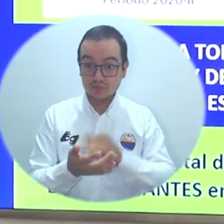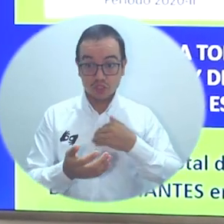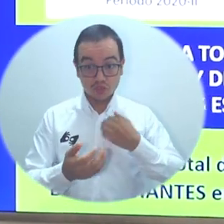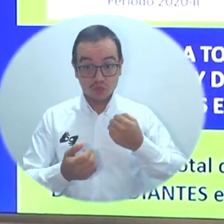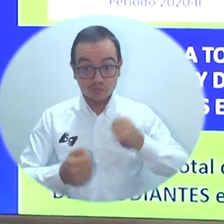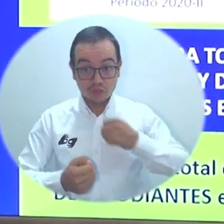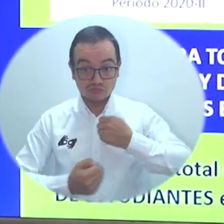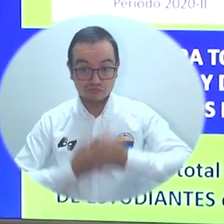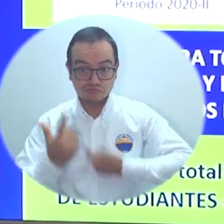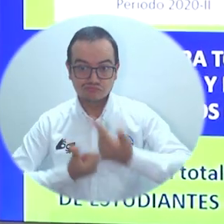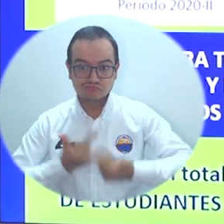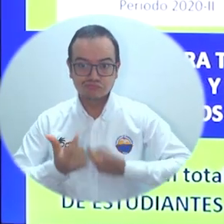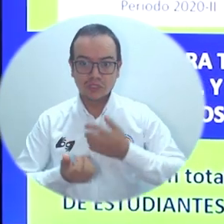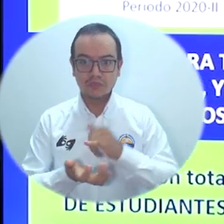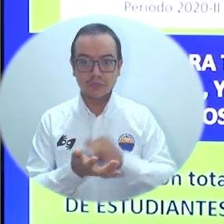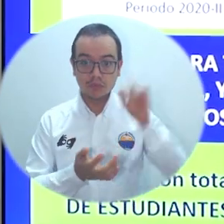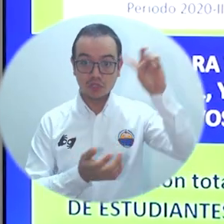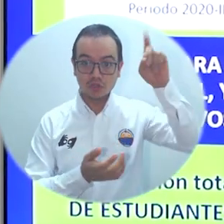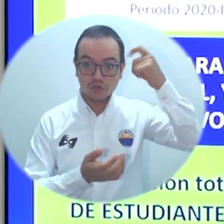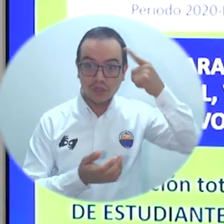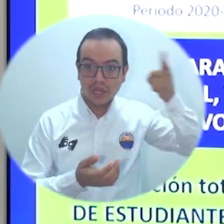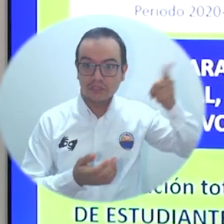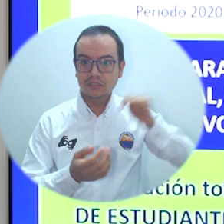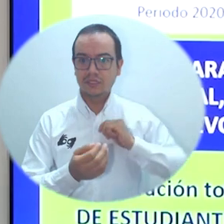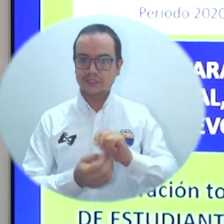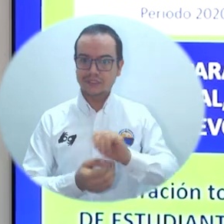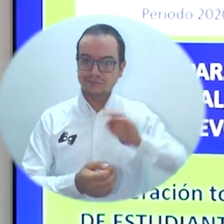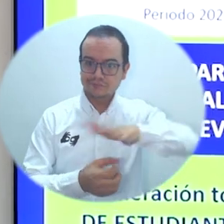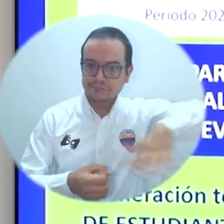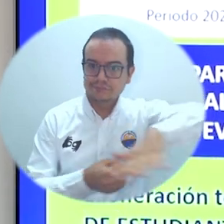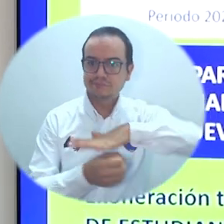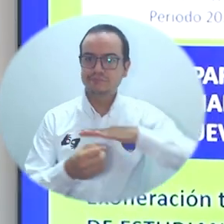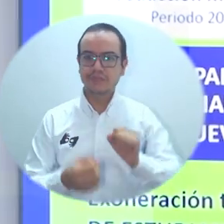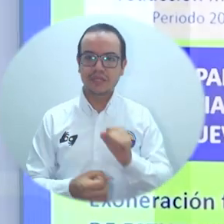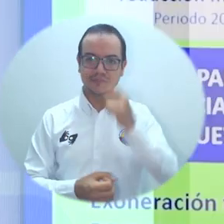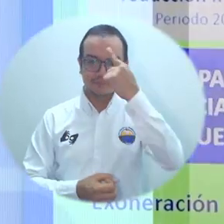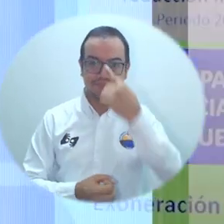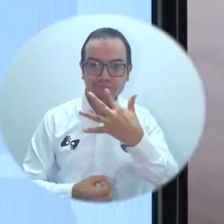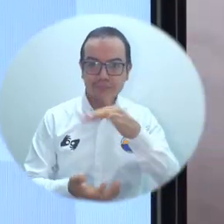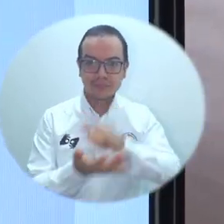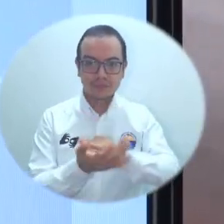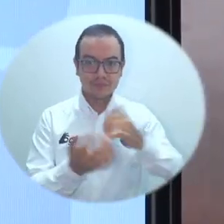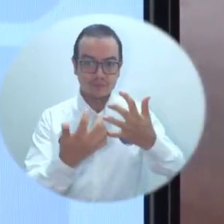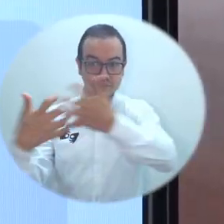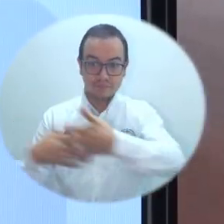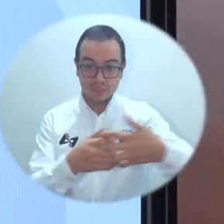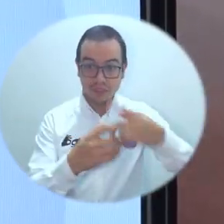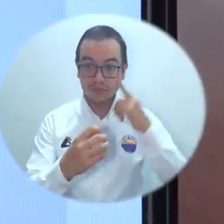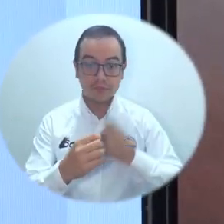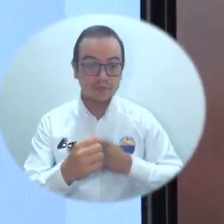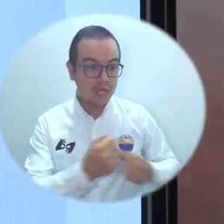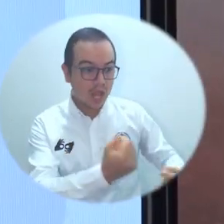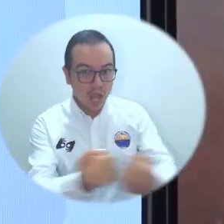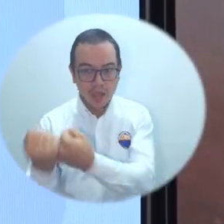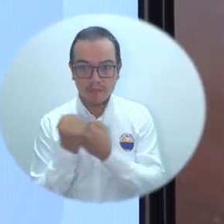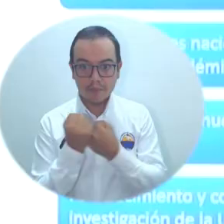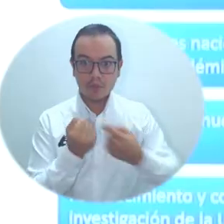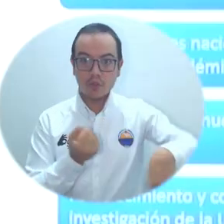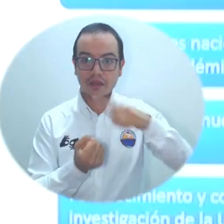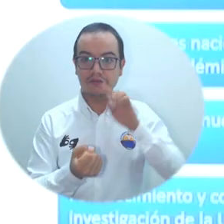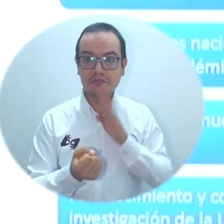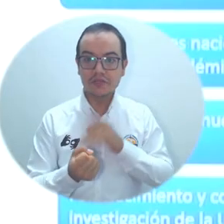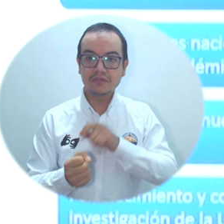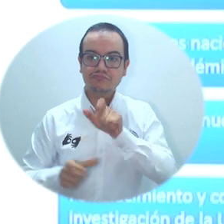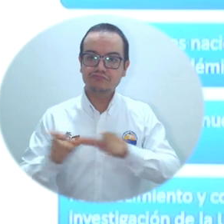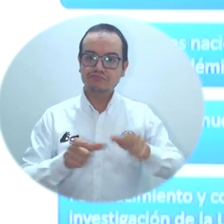trabajando de la mano del gobierno nacional, departamental, distrital, de los empresarios, para darle más apoyo a nuestros estudiantes, a nuestros profesores, a nuestros